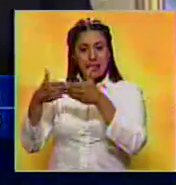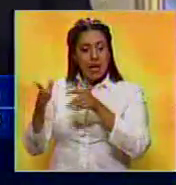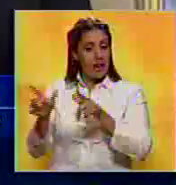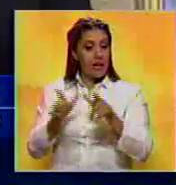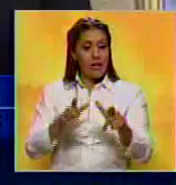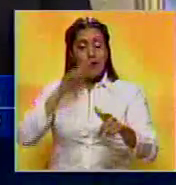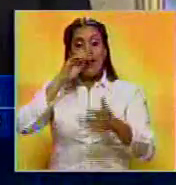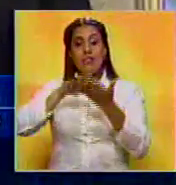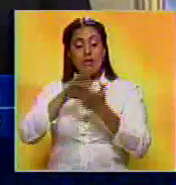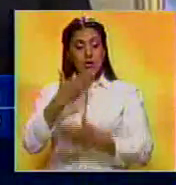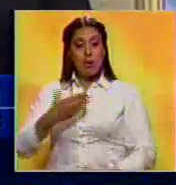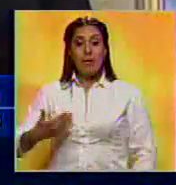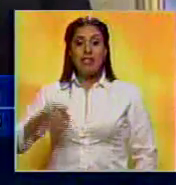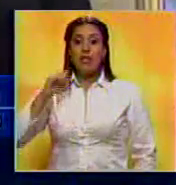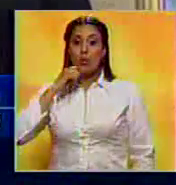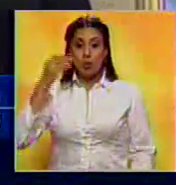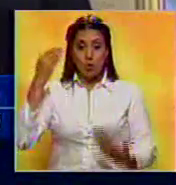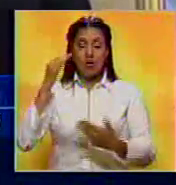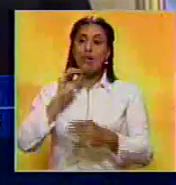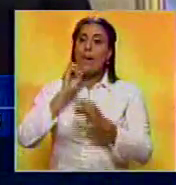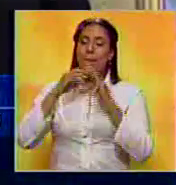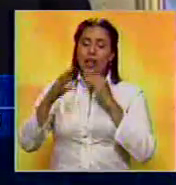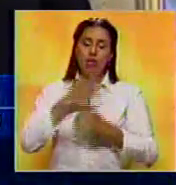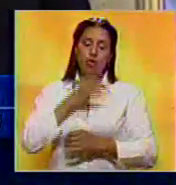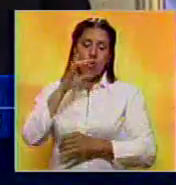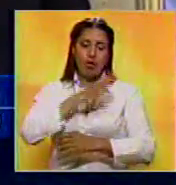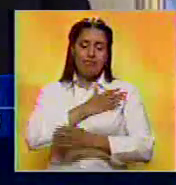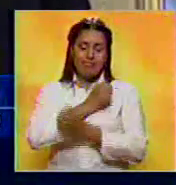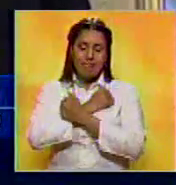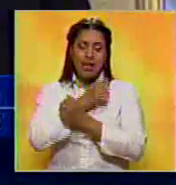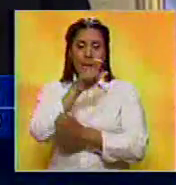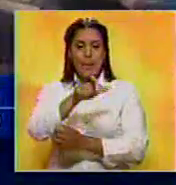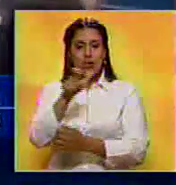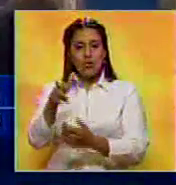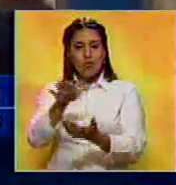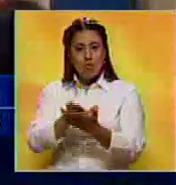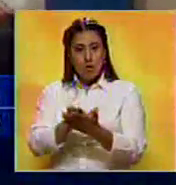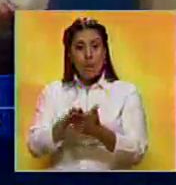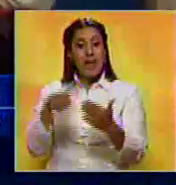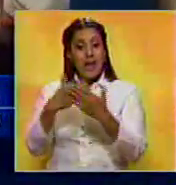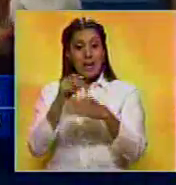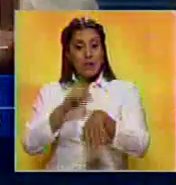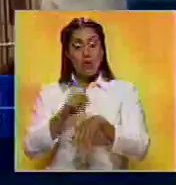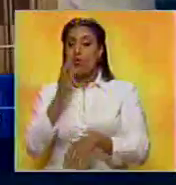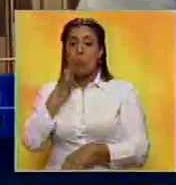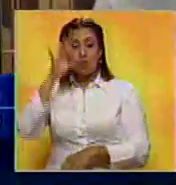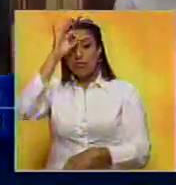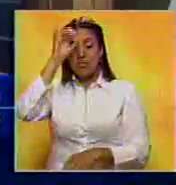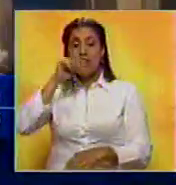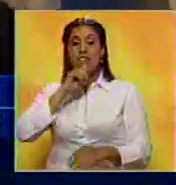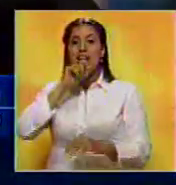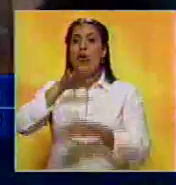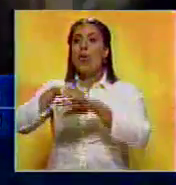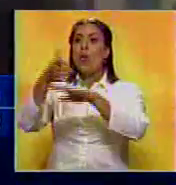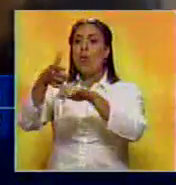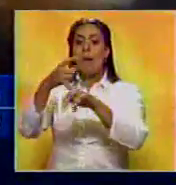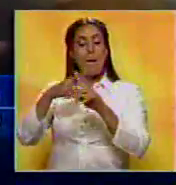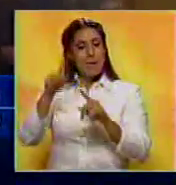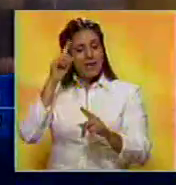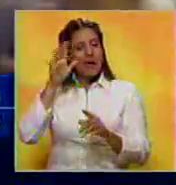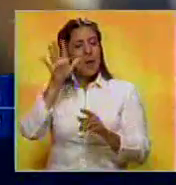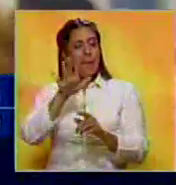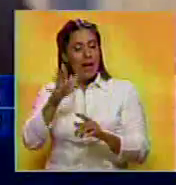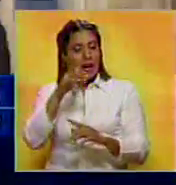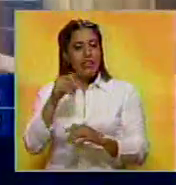ante la situación el presidente vladimir putin envió condolencias a familiares de las víctimas hasta el momento no se conoce la autoría del hecho aunque no